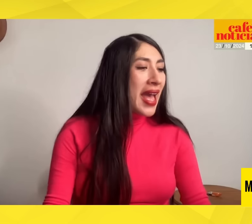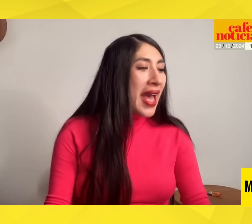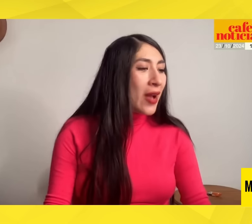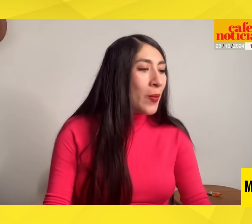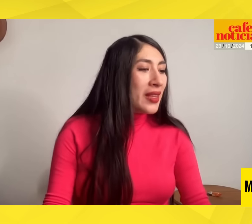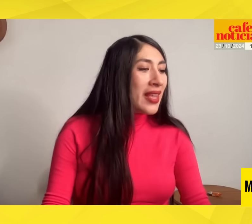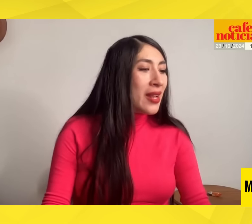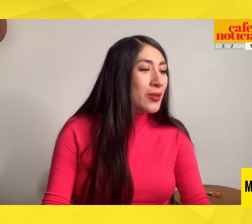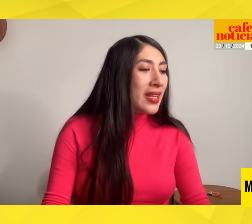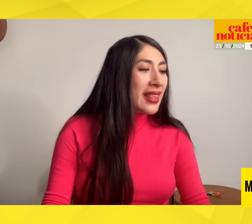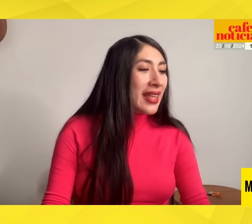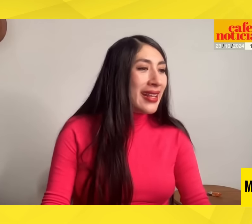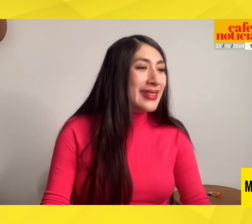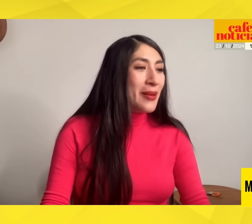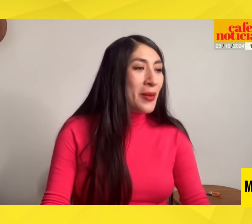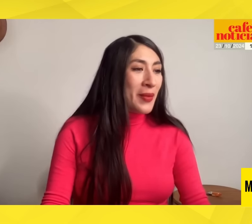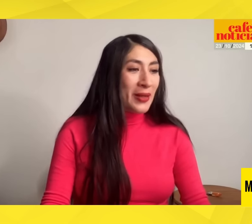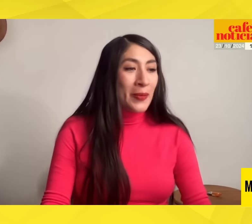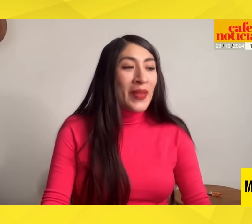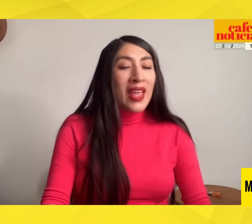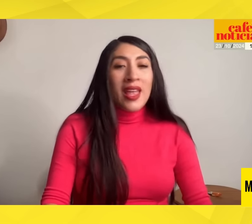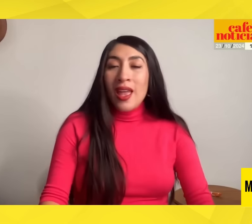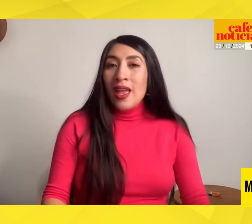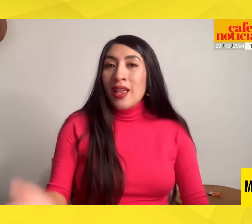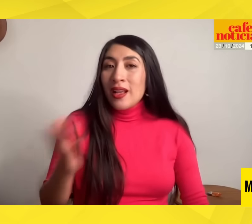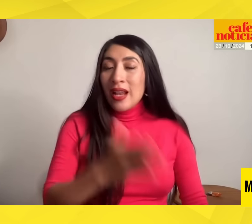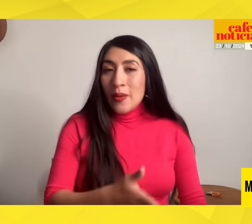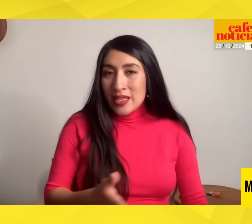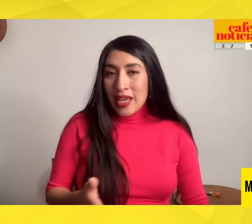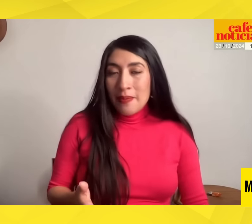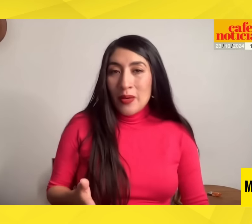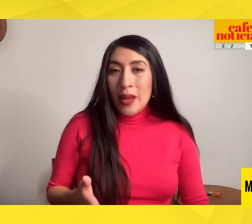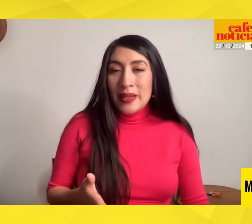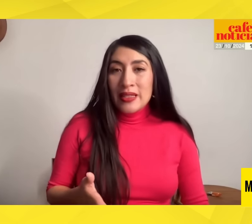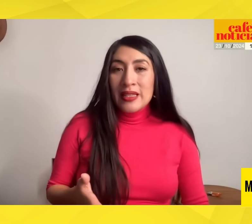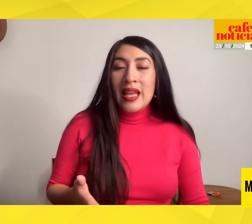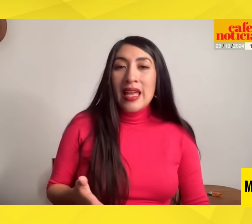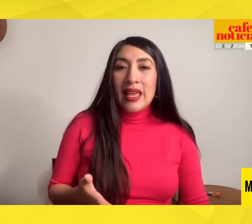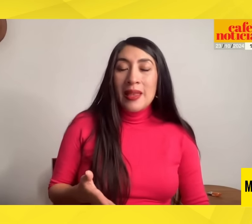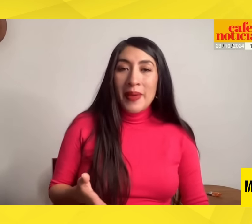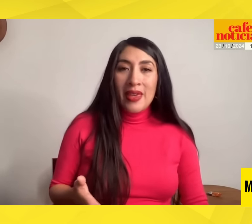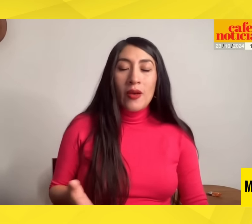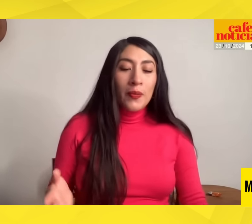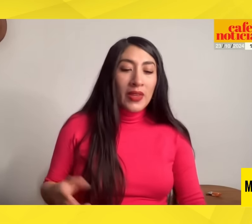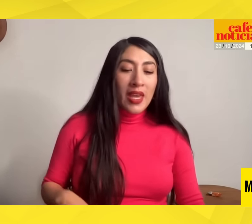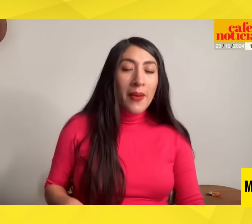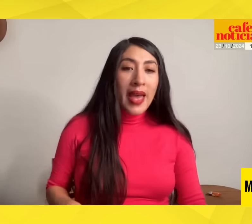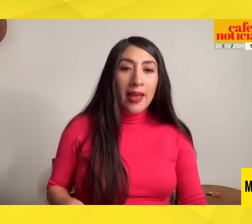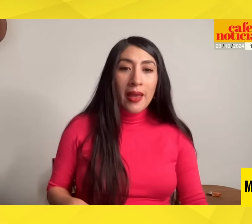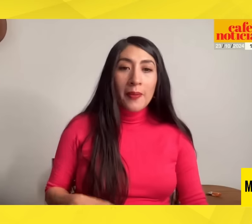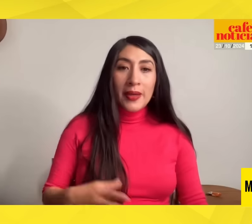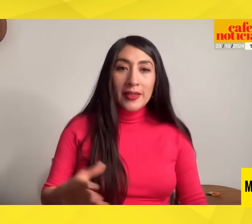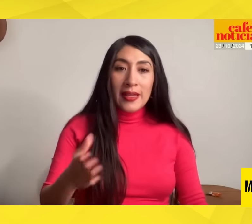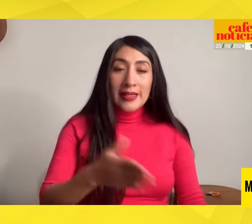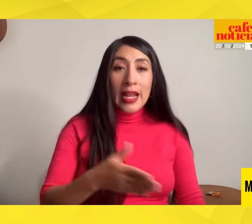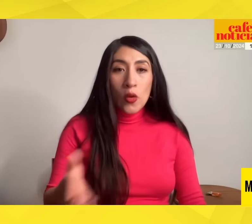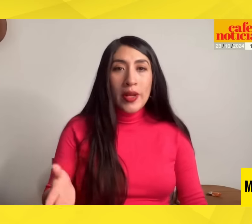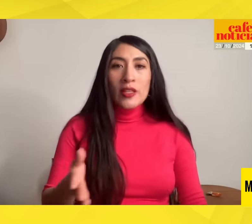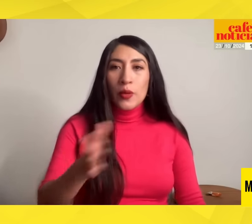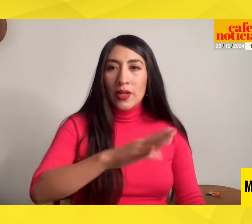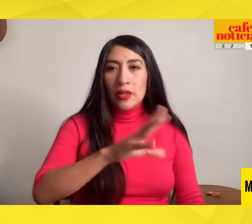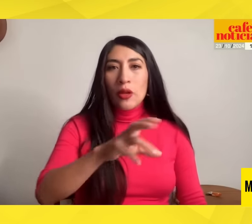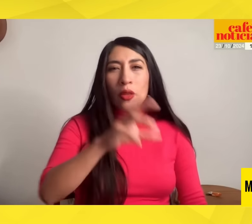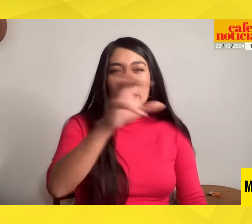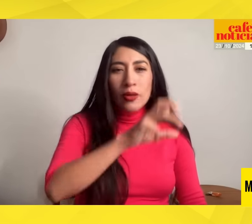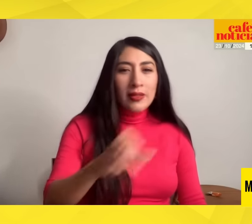vamos a a comentar a usted en este momento Claudia shinba la presidenta de México lleva Eh pues desde